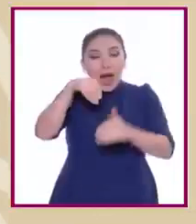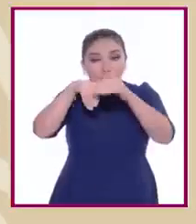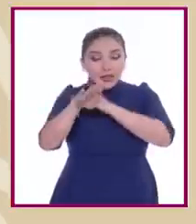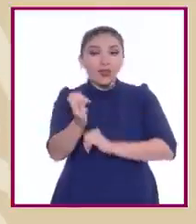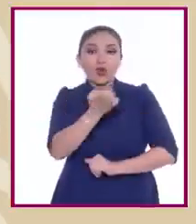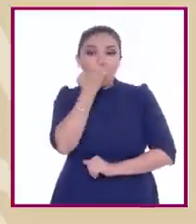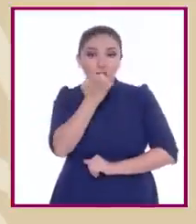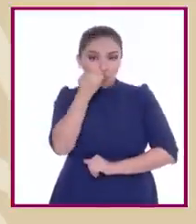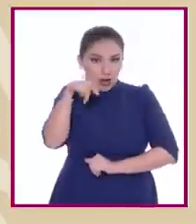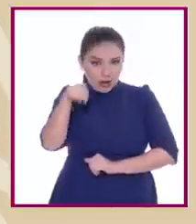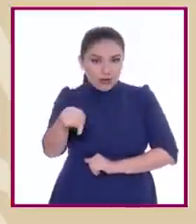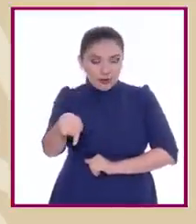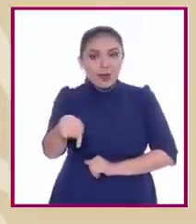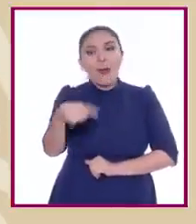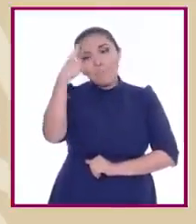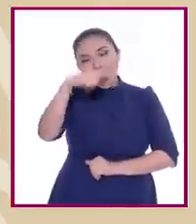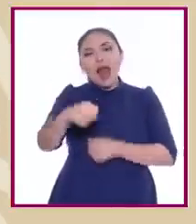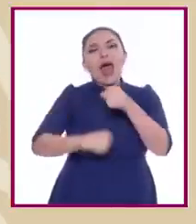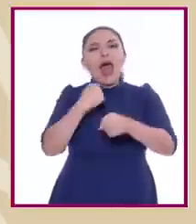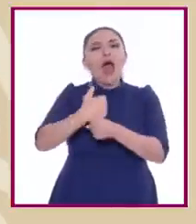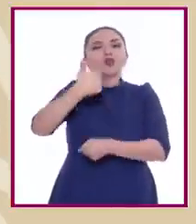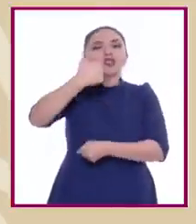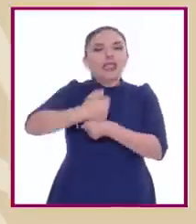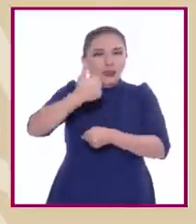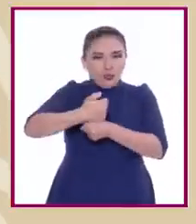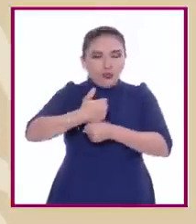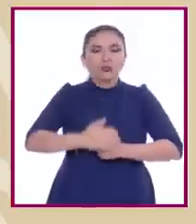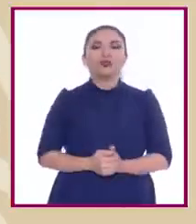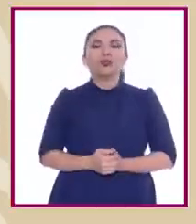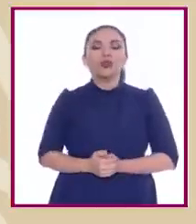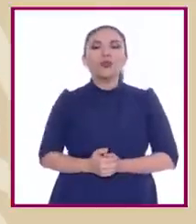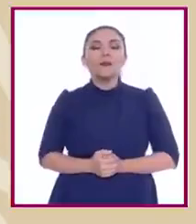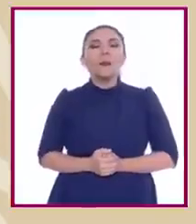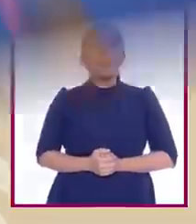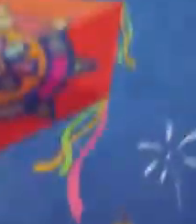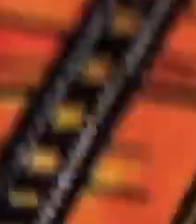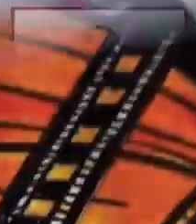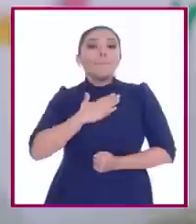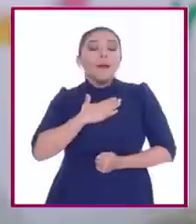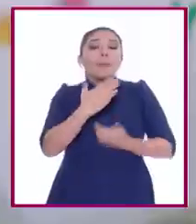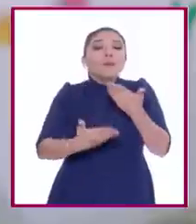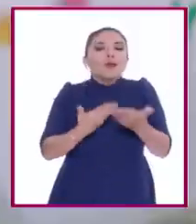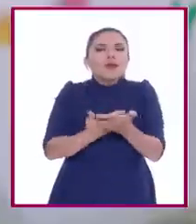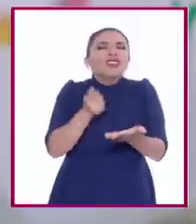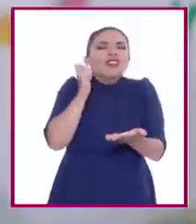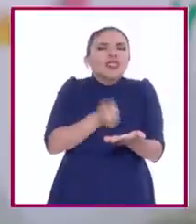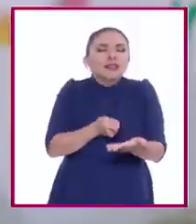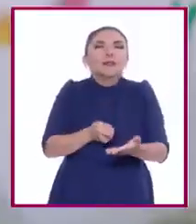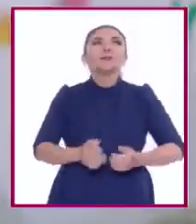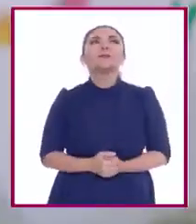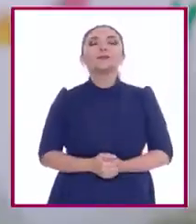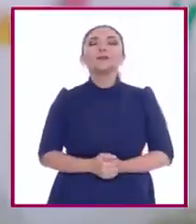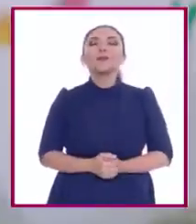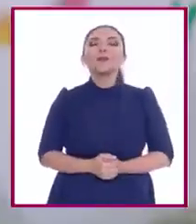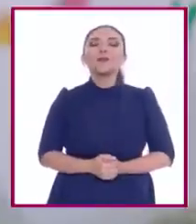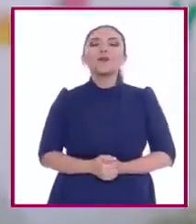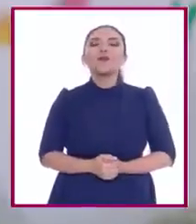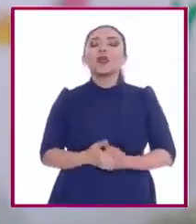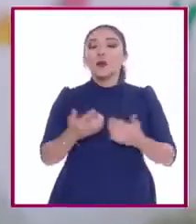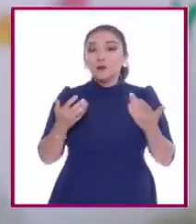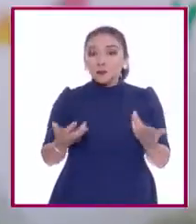escenario escolar para 6º grado. Y mi propuesta consiste